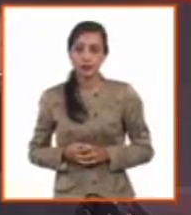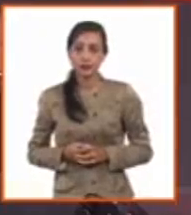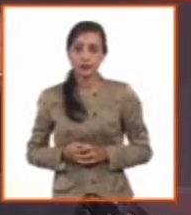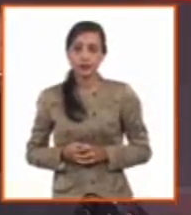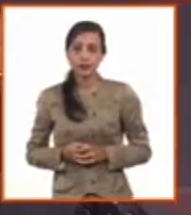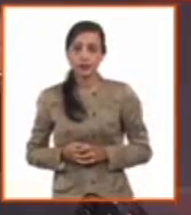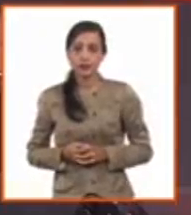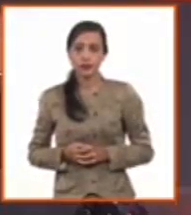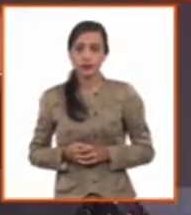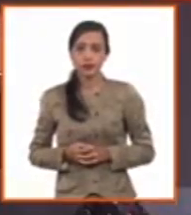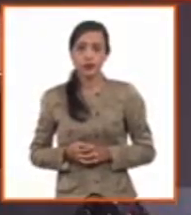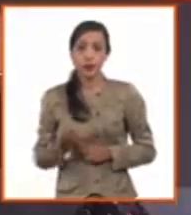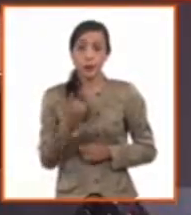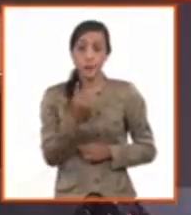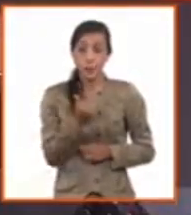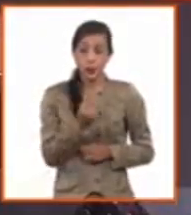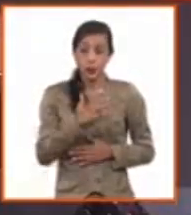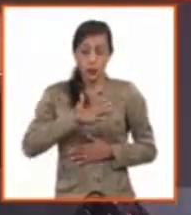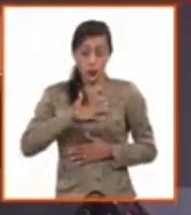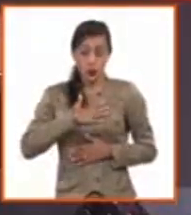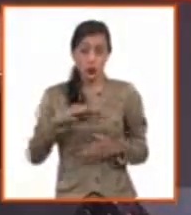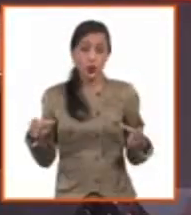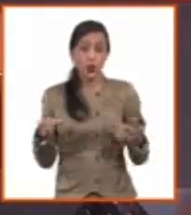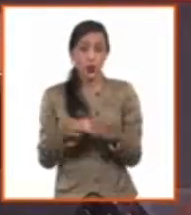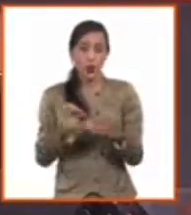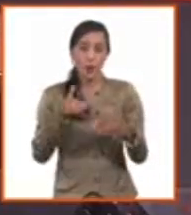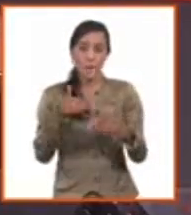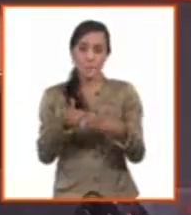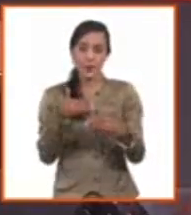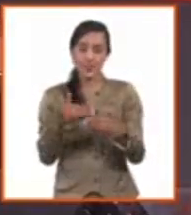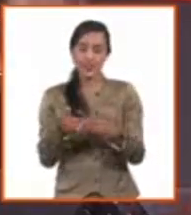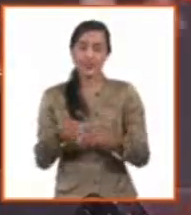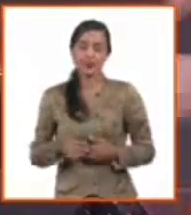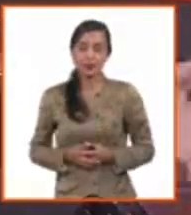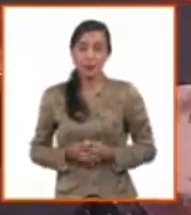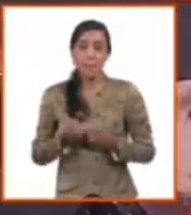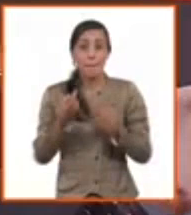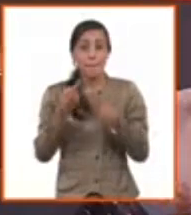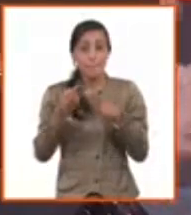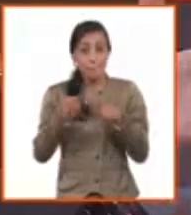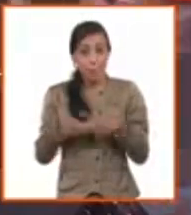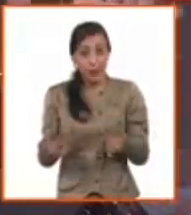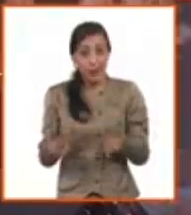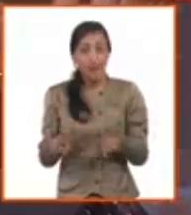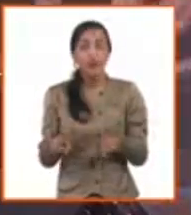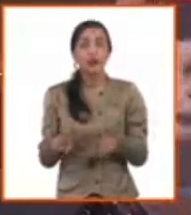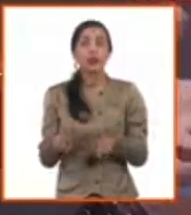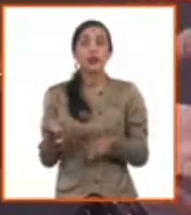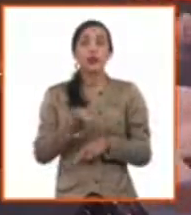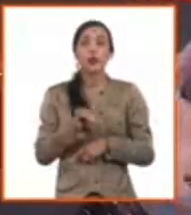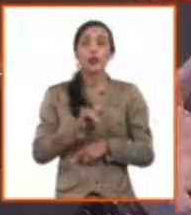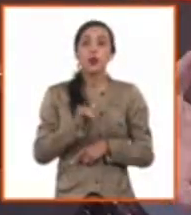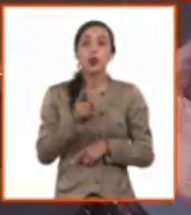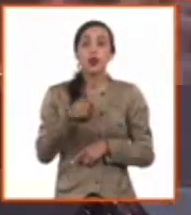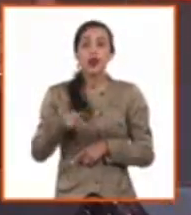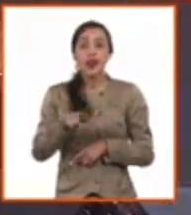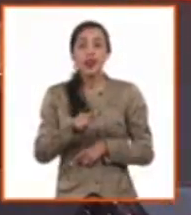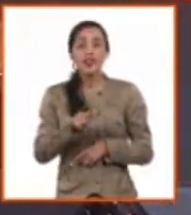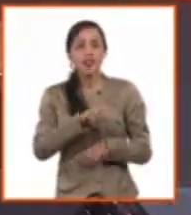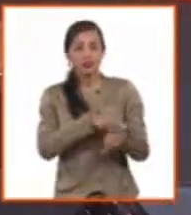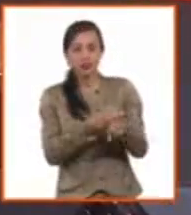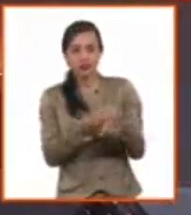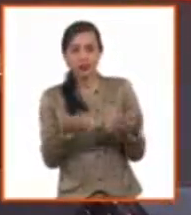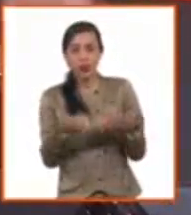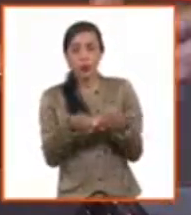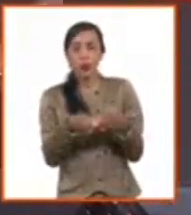está bueno patrocinada por nuestro grupo empresarial pero independientemente de esa